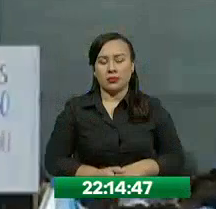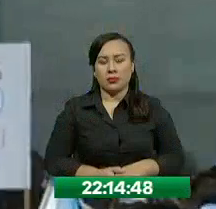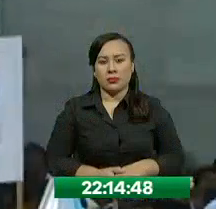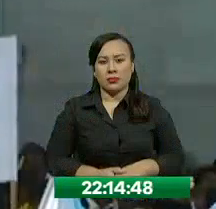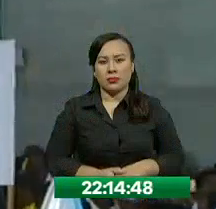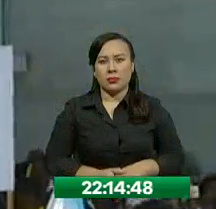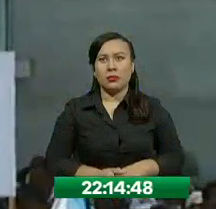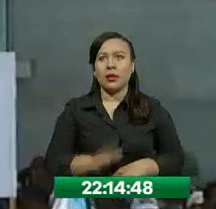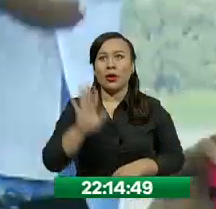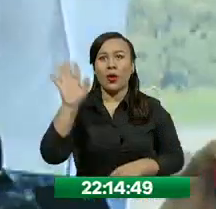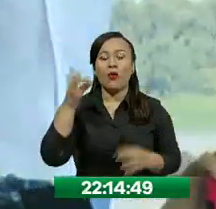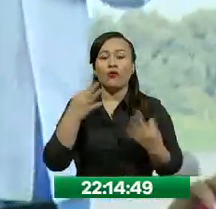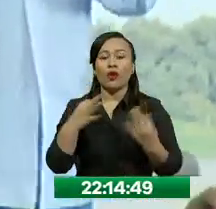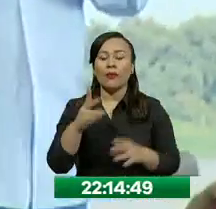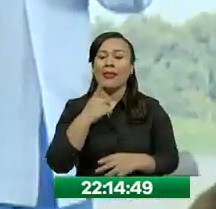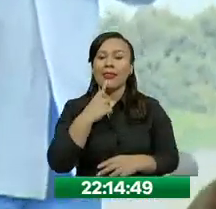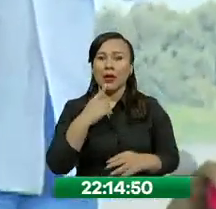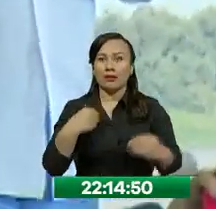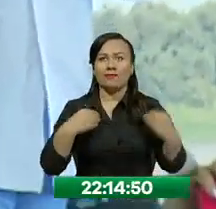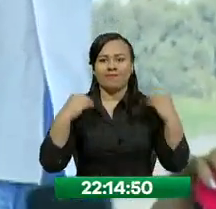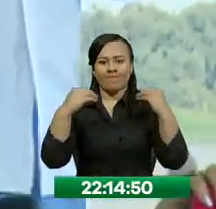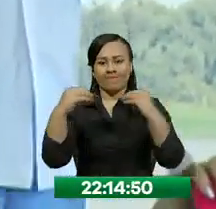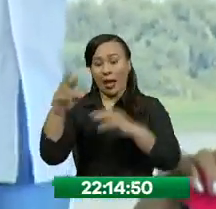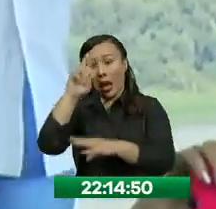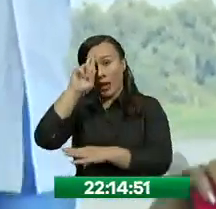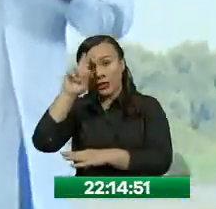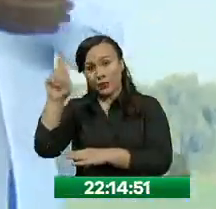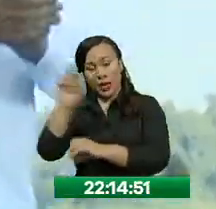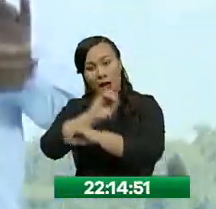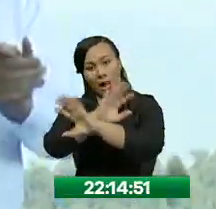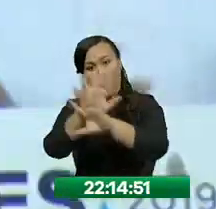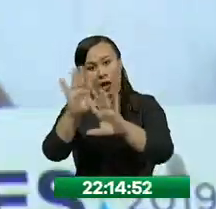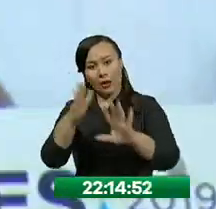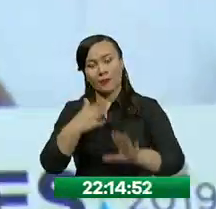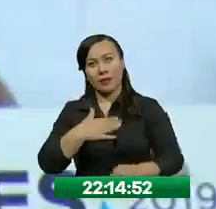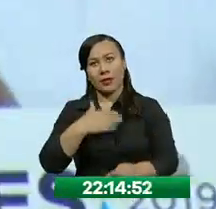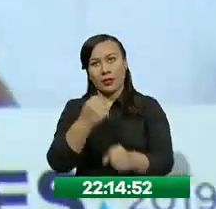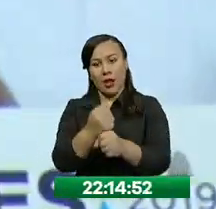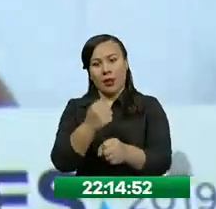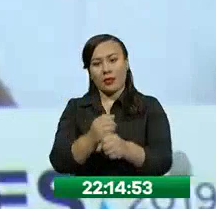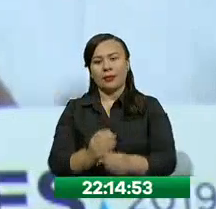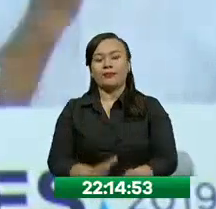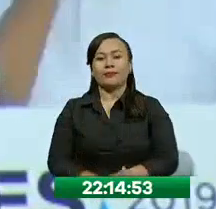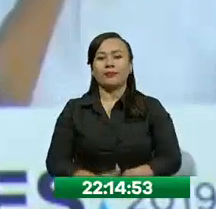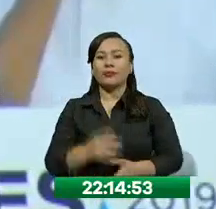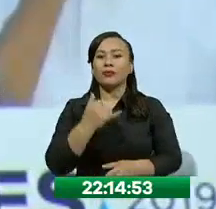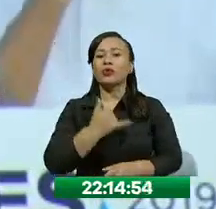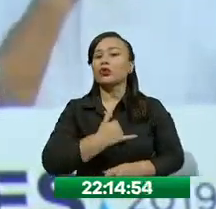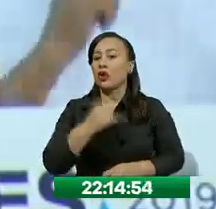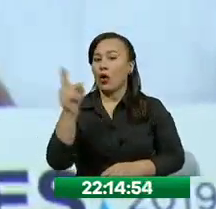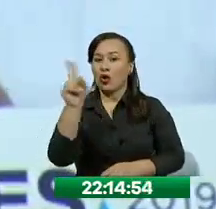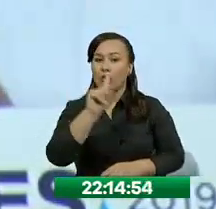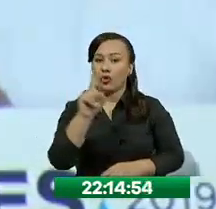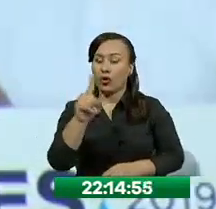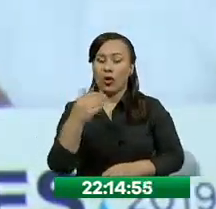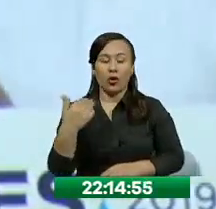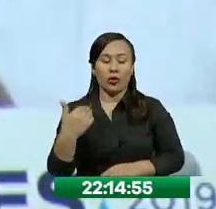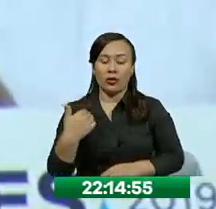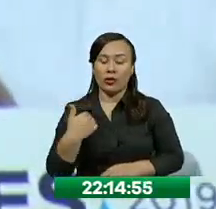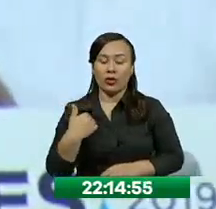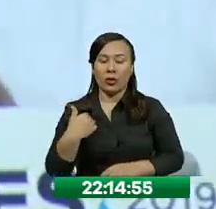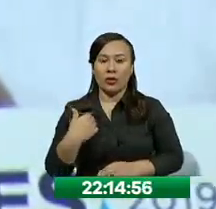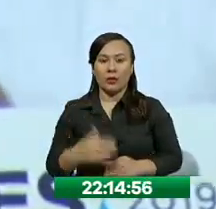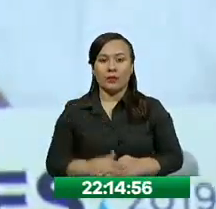En este sentido dijo que hará una campaña respetuosa y transparente. Yo no tendré la